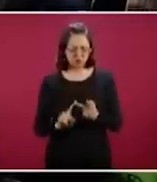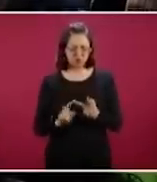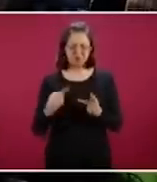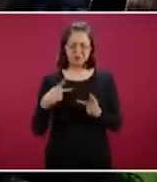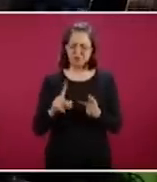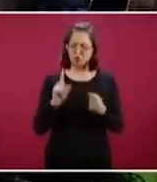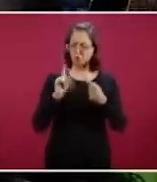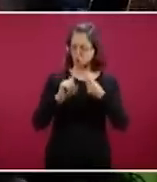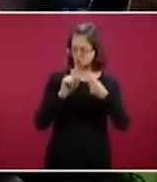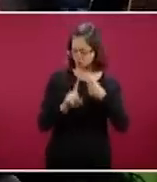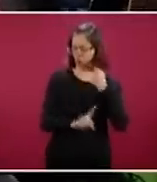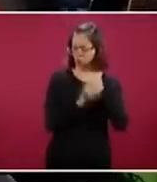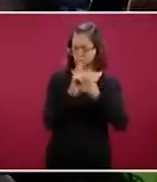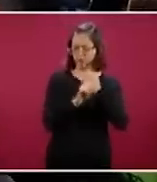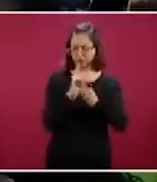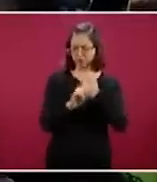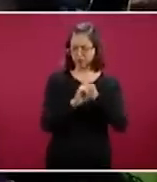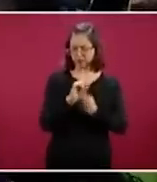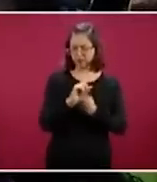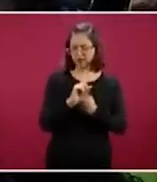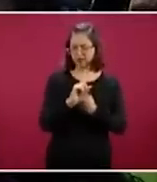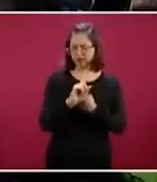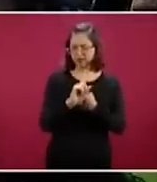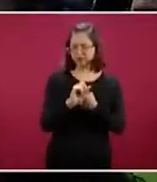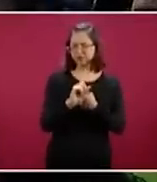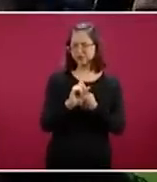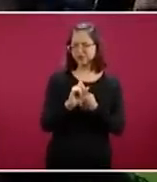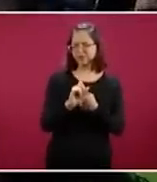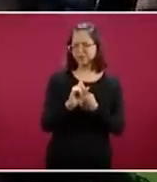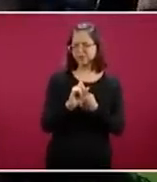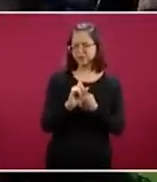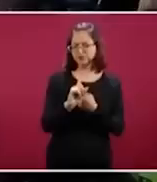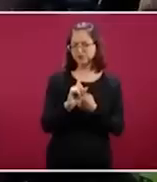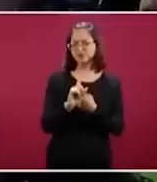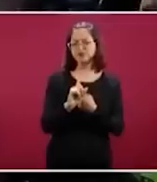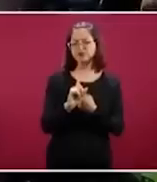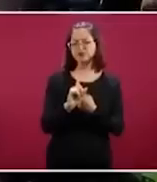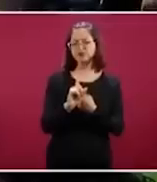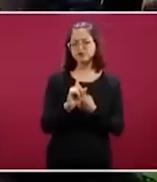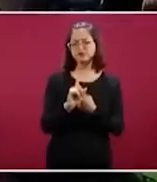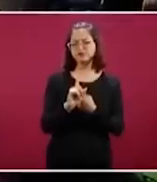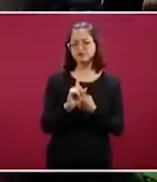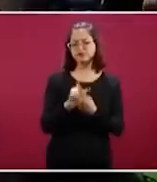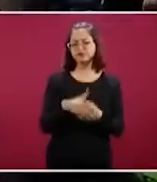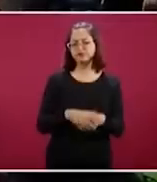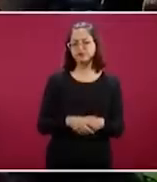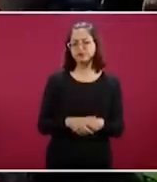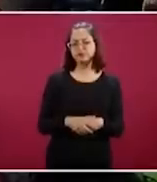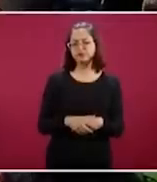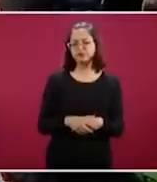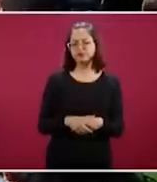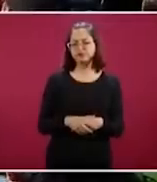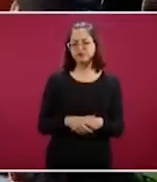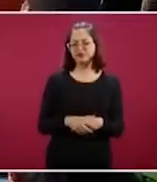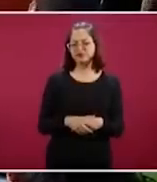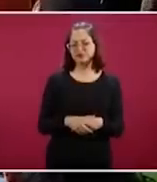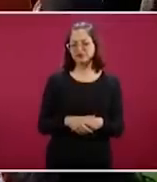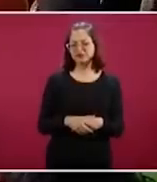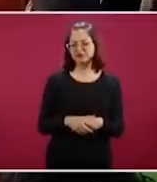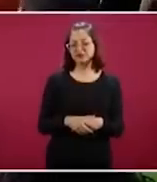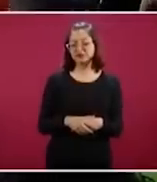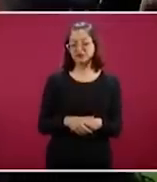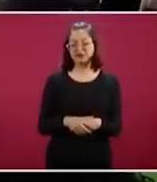problema. Respecto a lo que está pasando en la natividad,